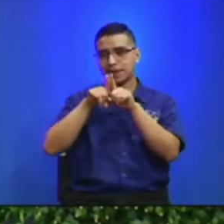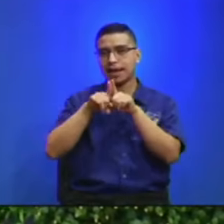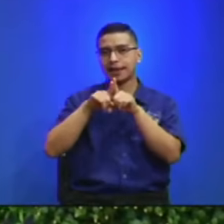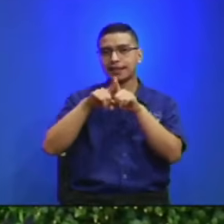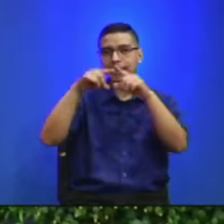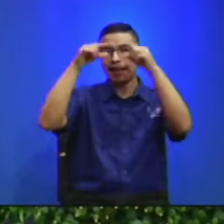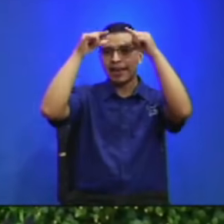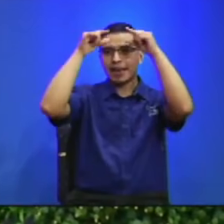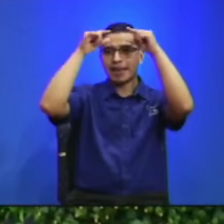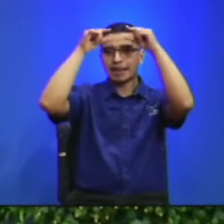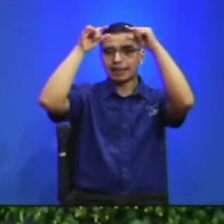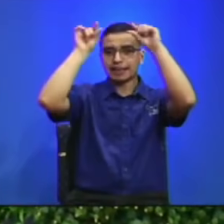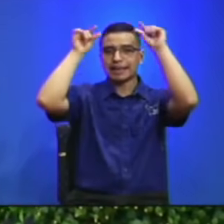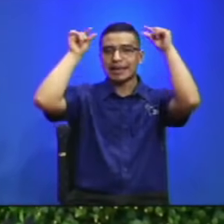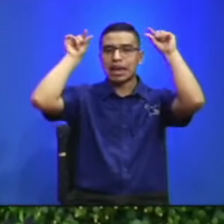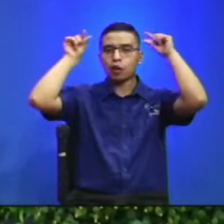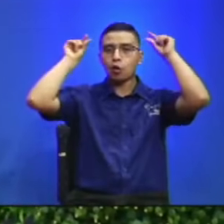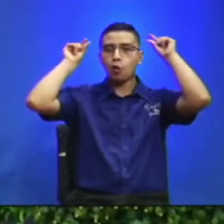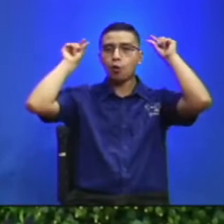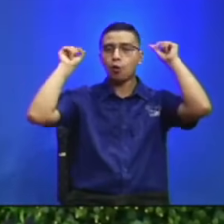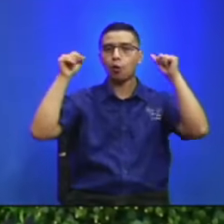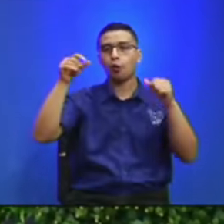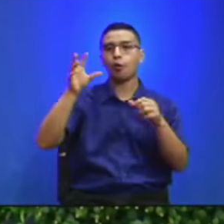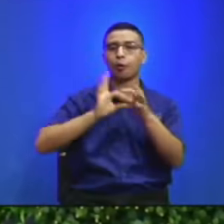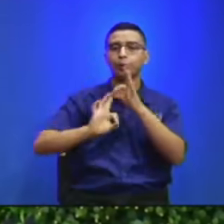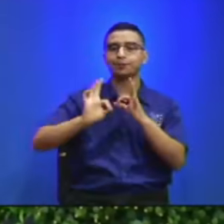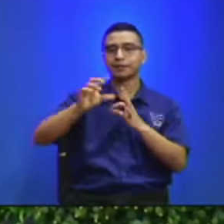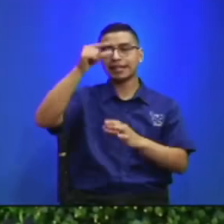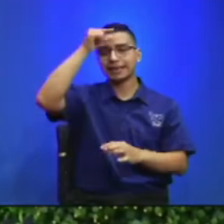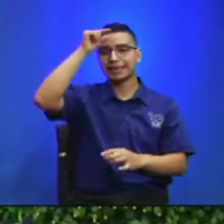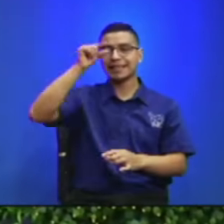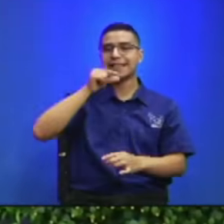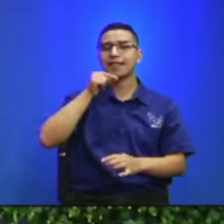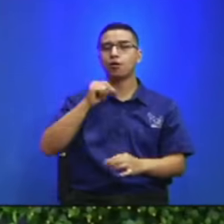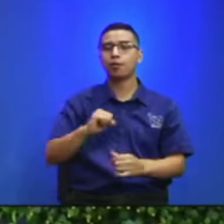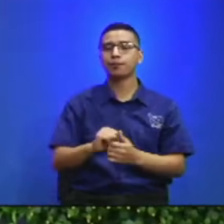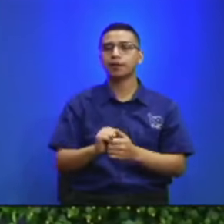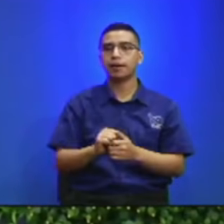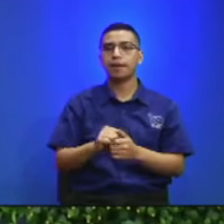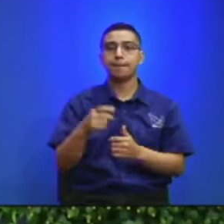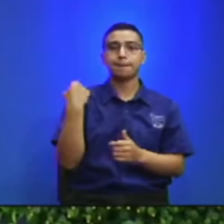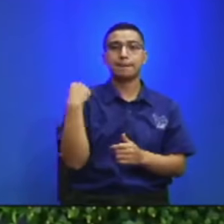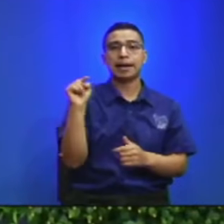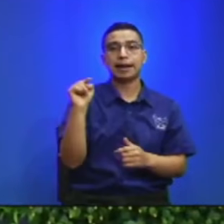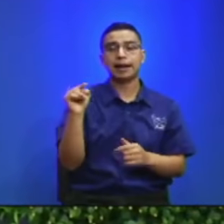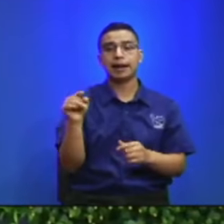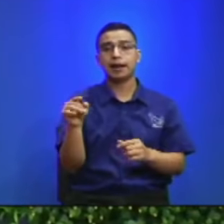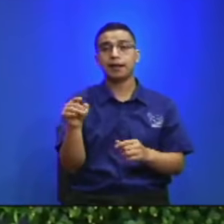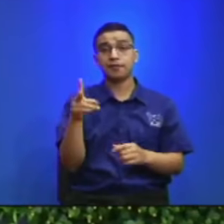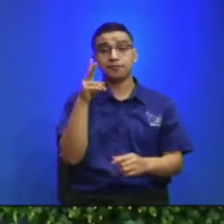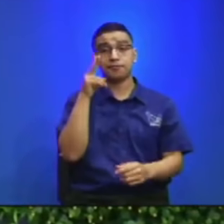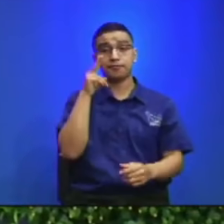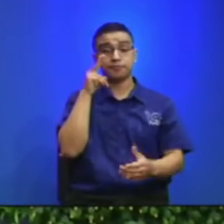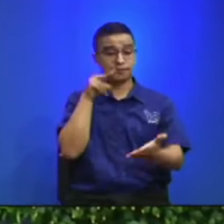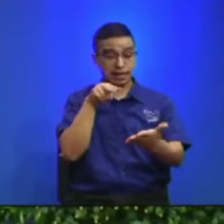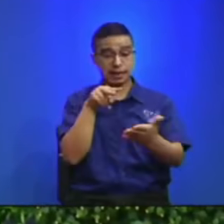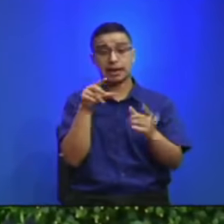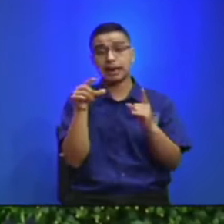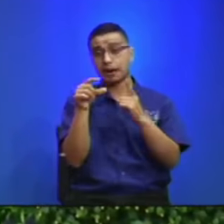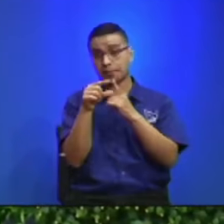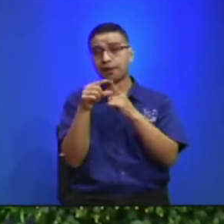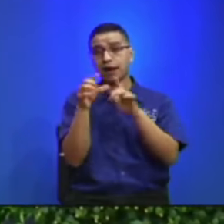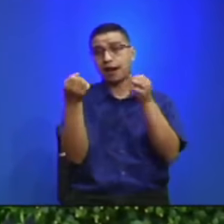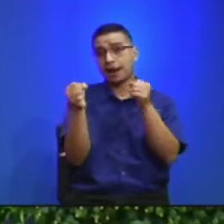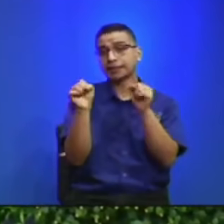más al hebreo cuando miro eso esas diferencias y para ver la palabra hacer decíamos que